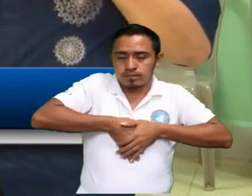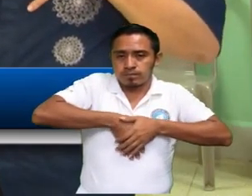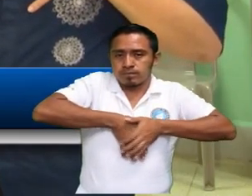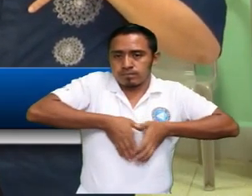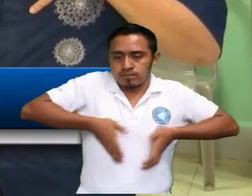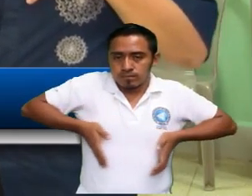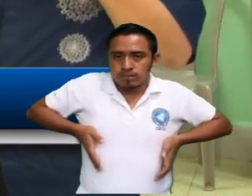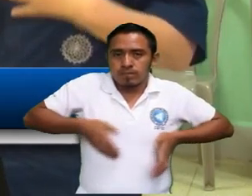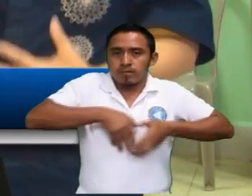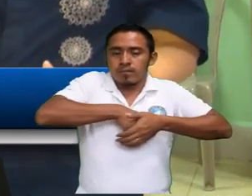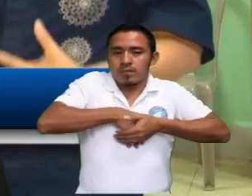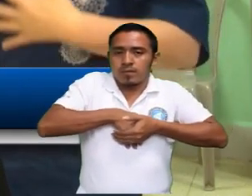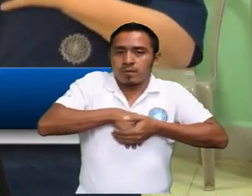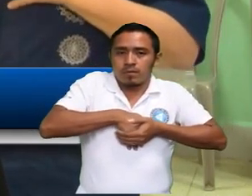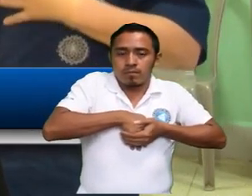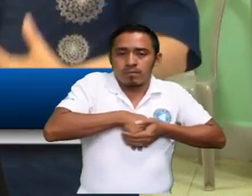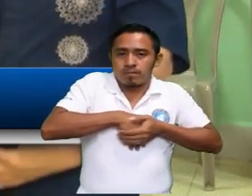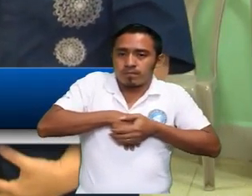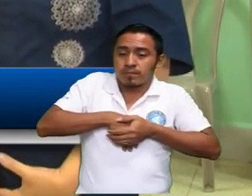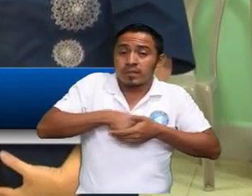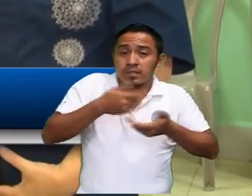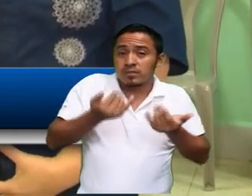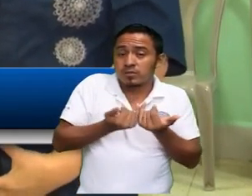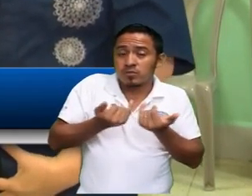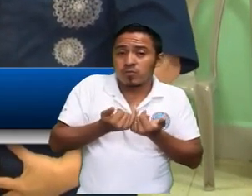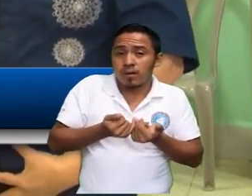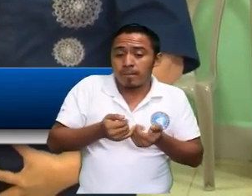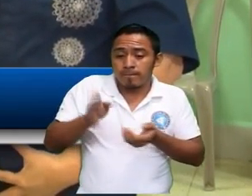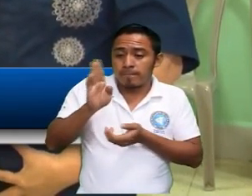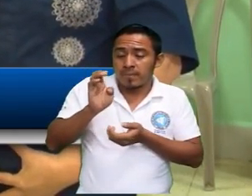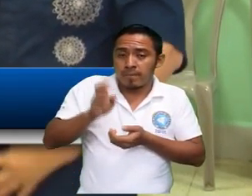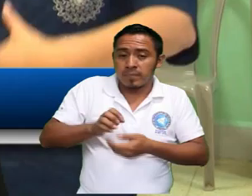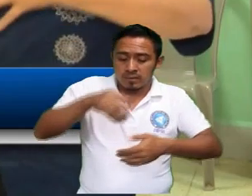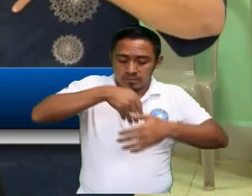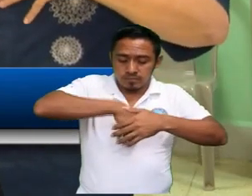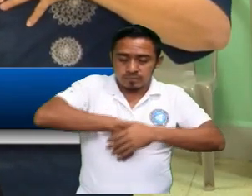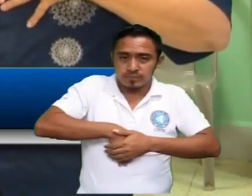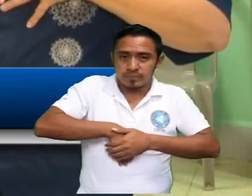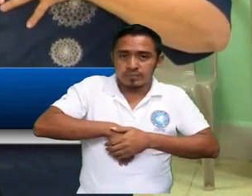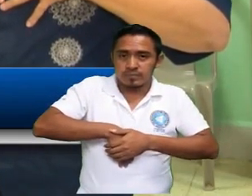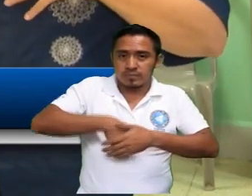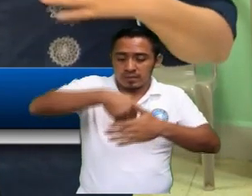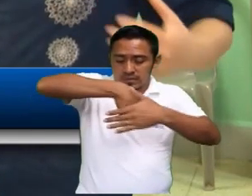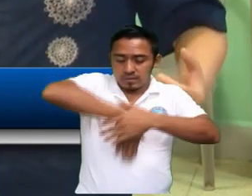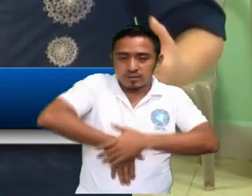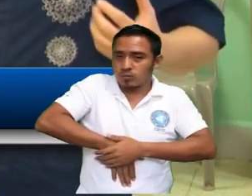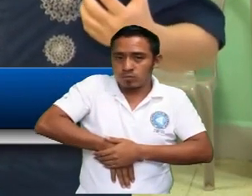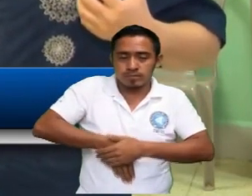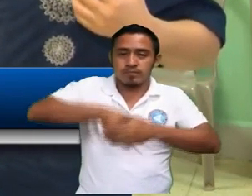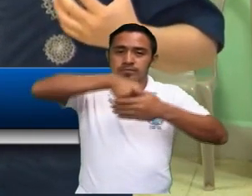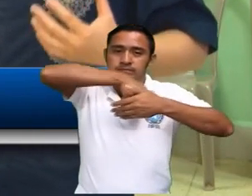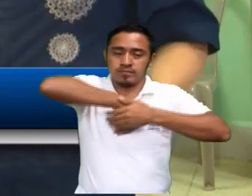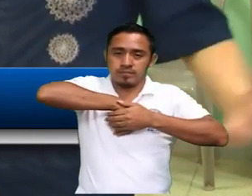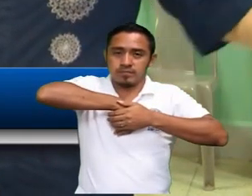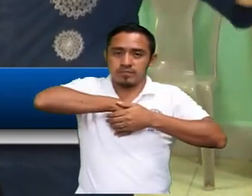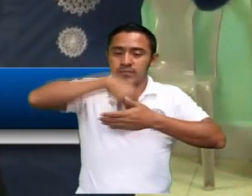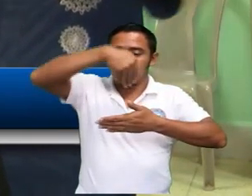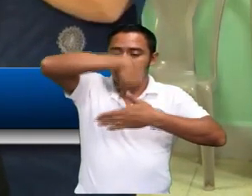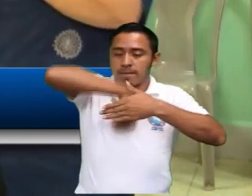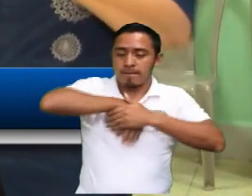cuerpo porque lo que vamos a hacer es simular que el niño esté en el vientre. En vez de estar aquí en el vientre, va a estar aquí en el pecho. Dentro de la camisa. Y sí,